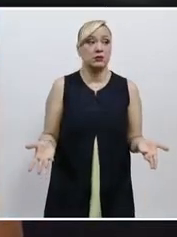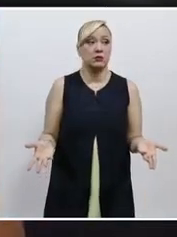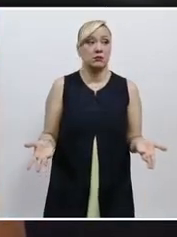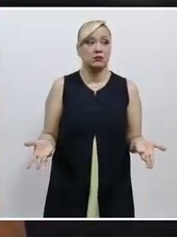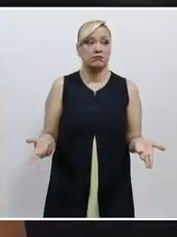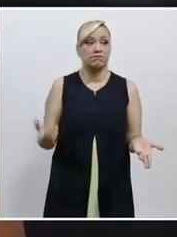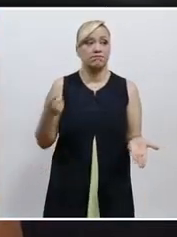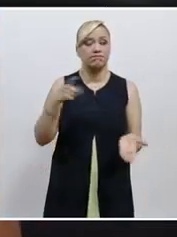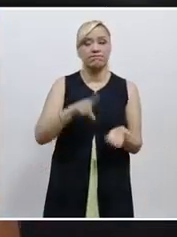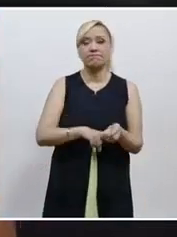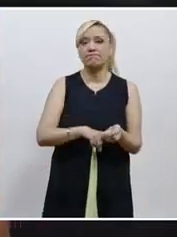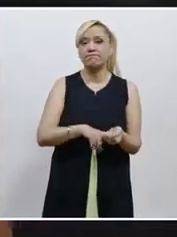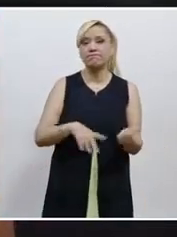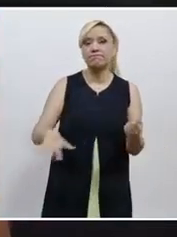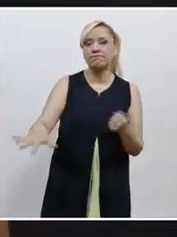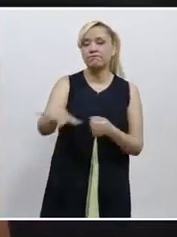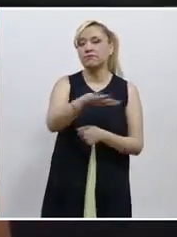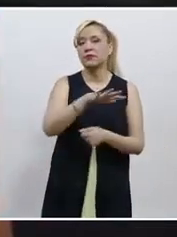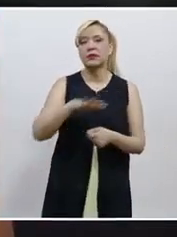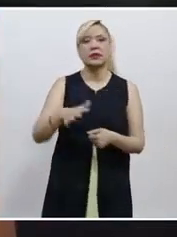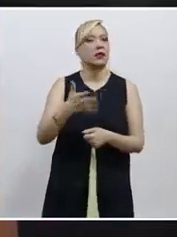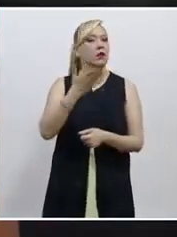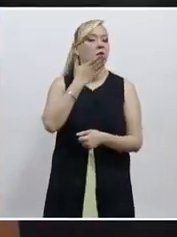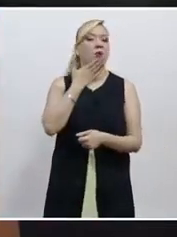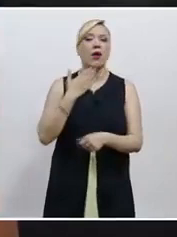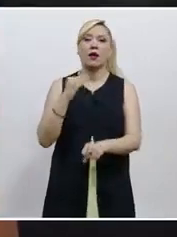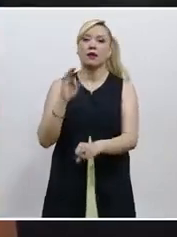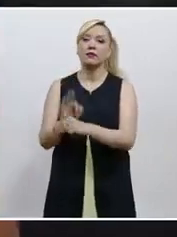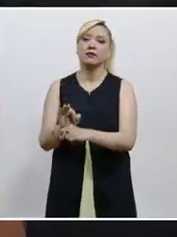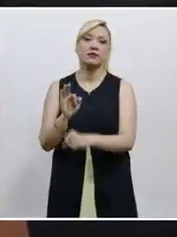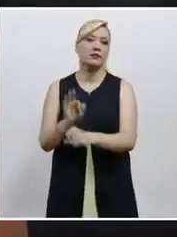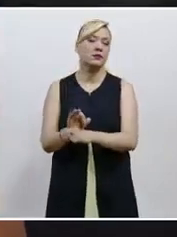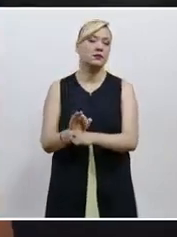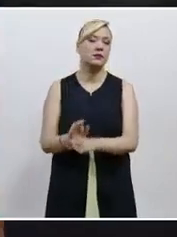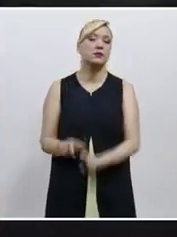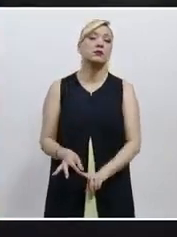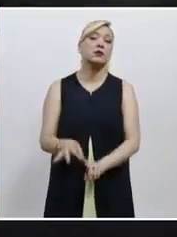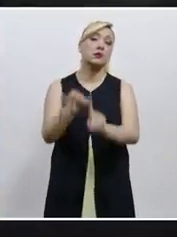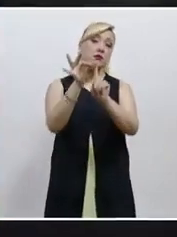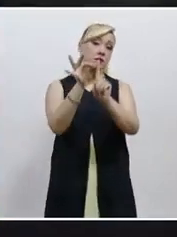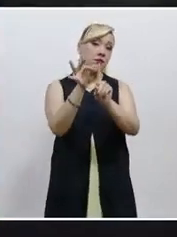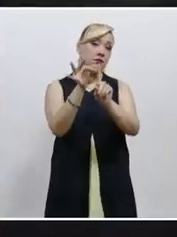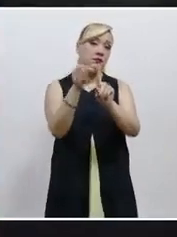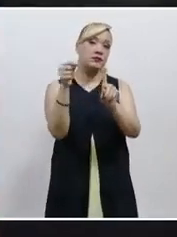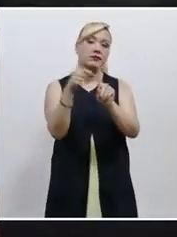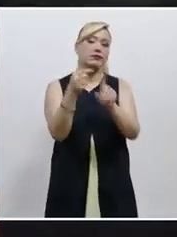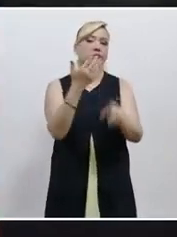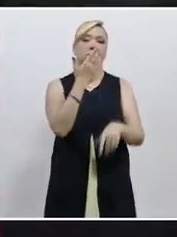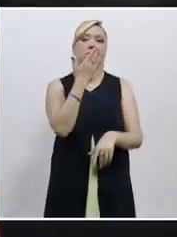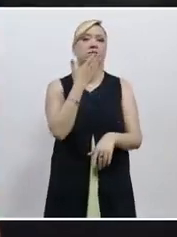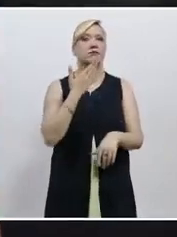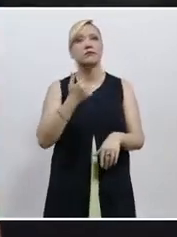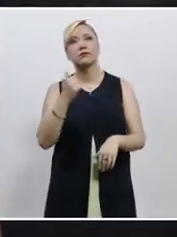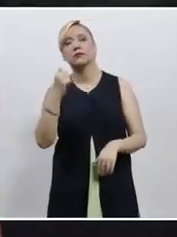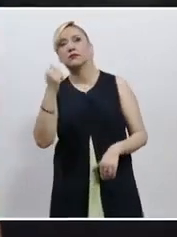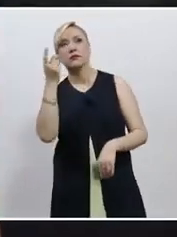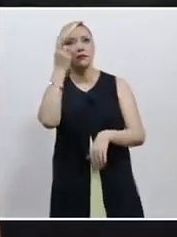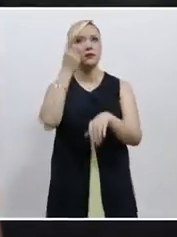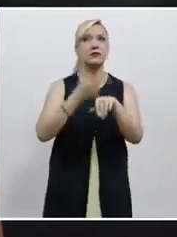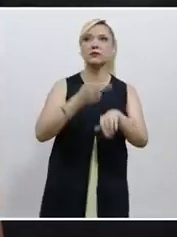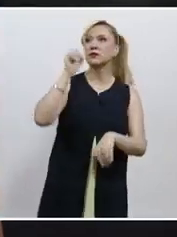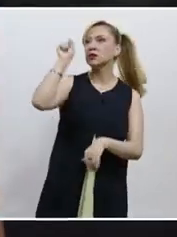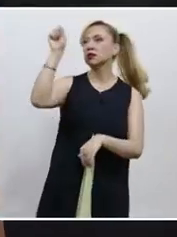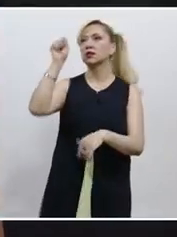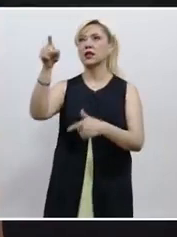el sector ya desprotegido, a causa de no tener una dirección sindical.